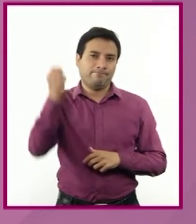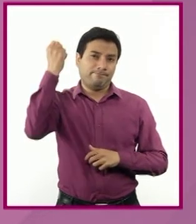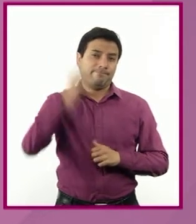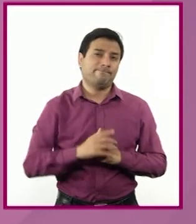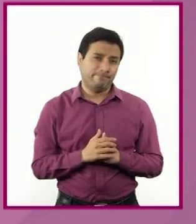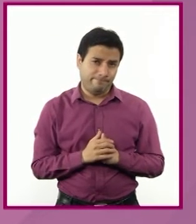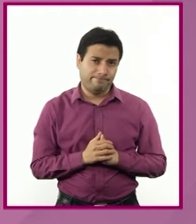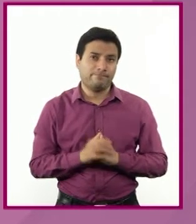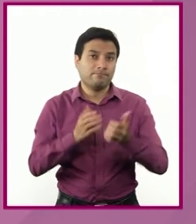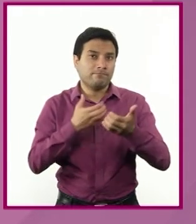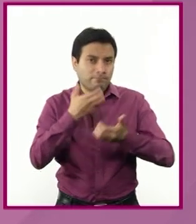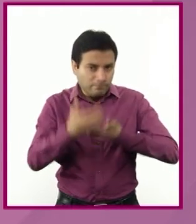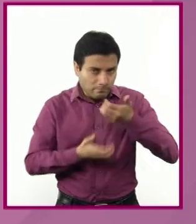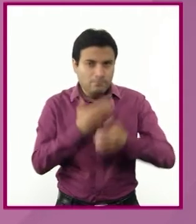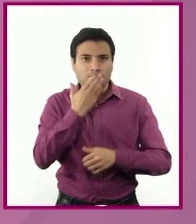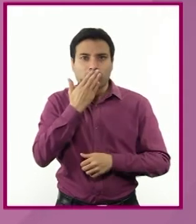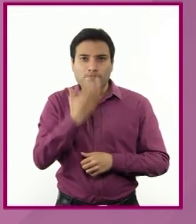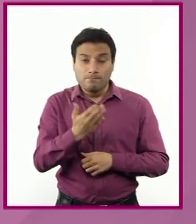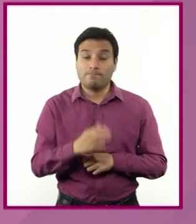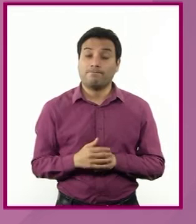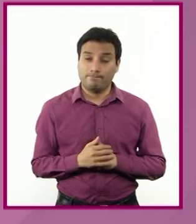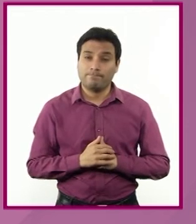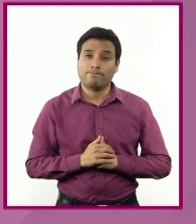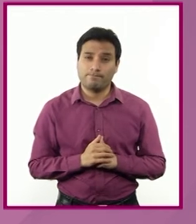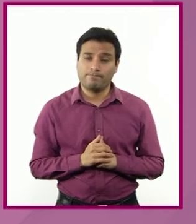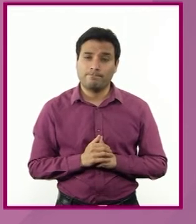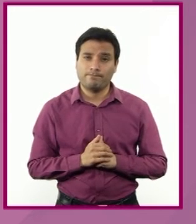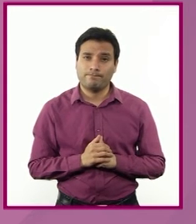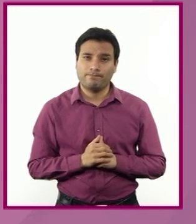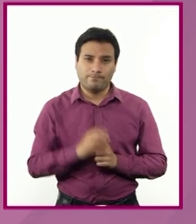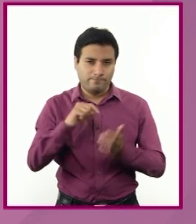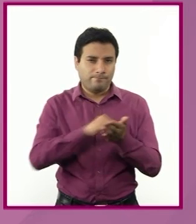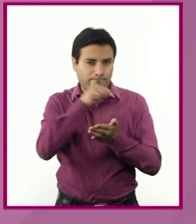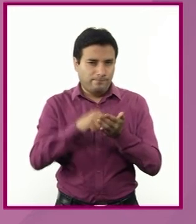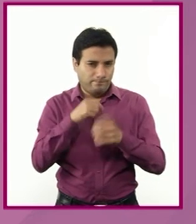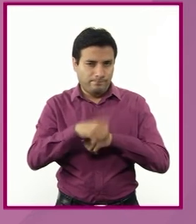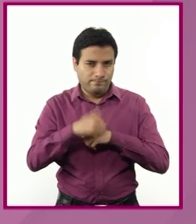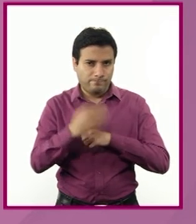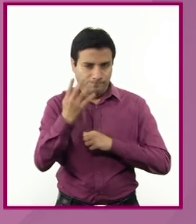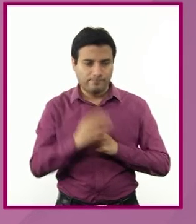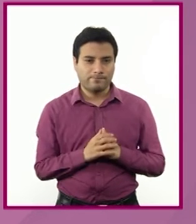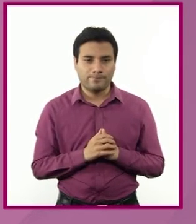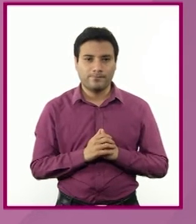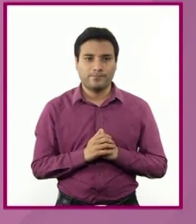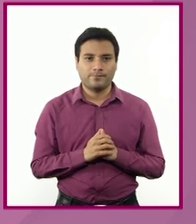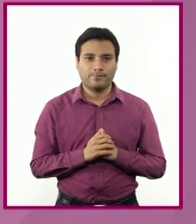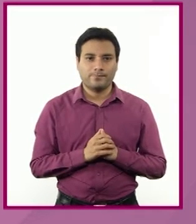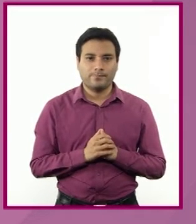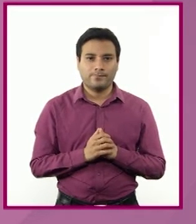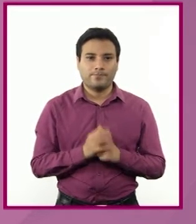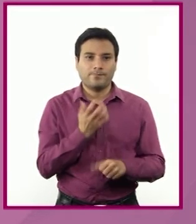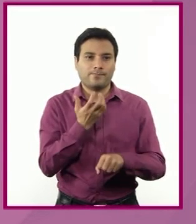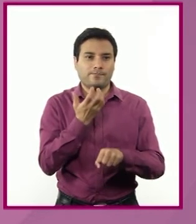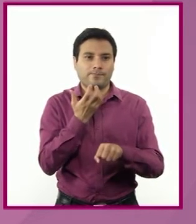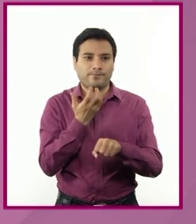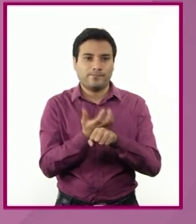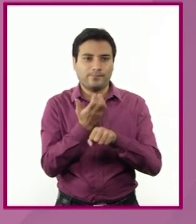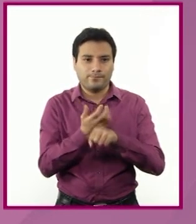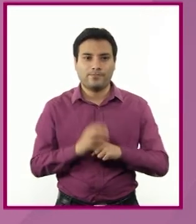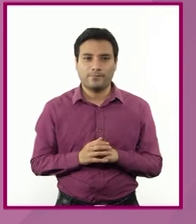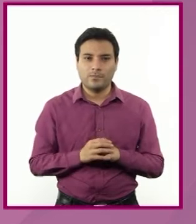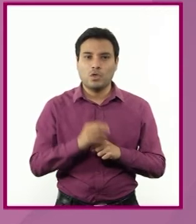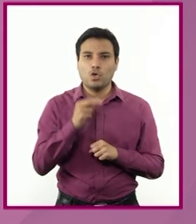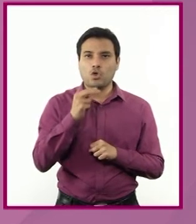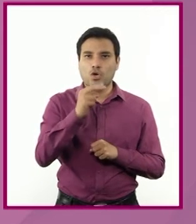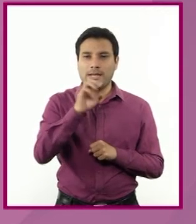industrial, comercial y de servicios. Zona 4, Costa del Noreste de Estados Unidos de América. La